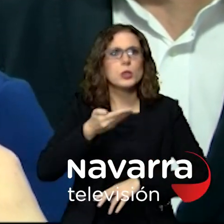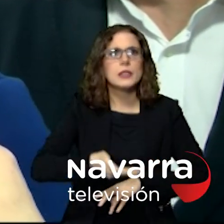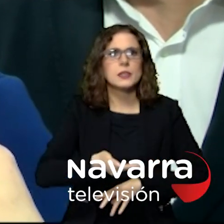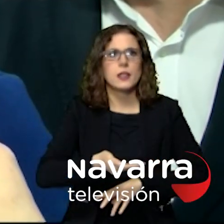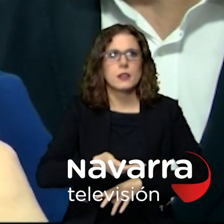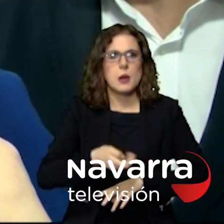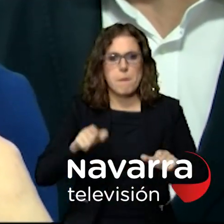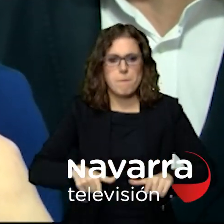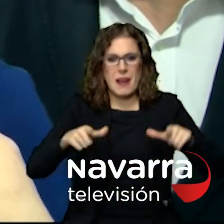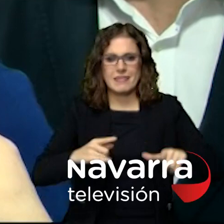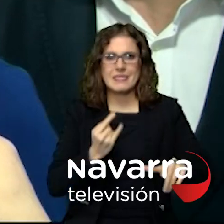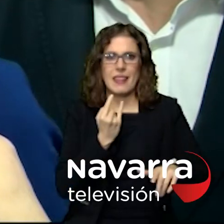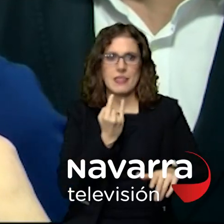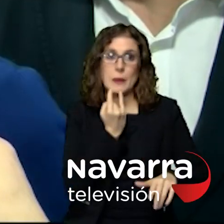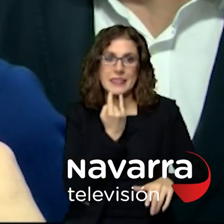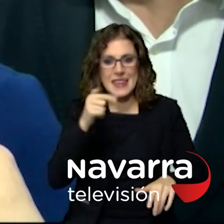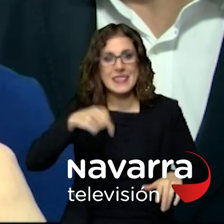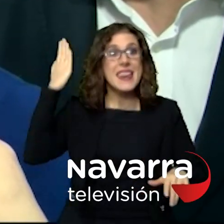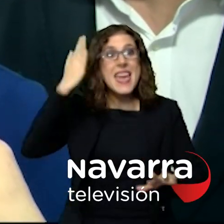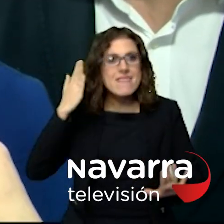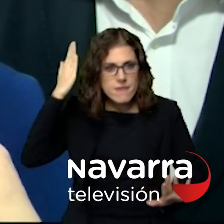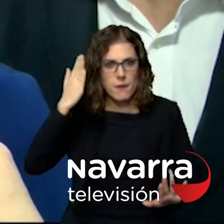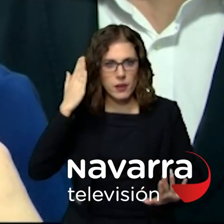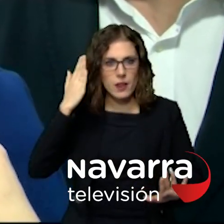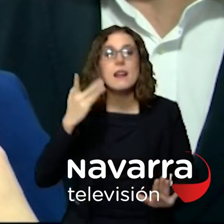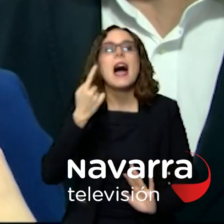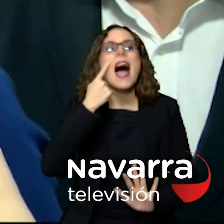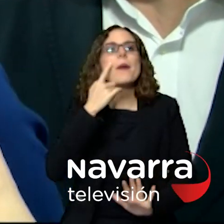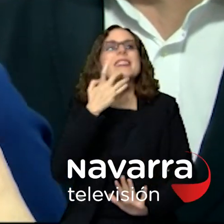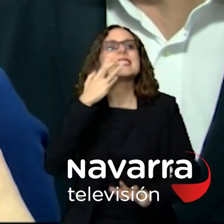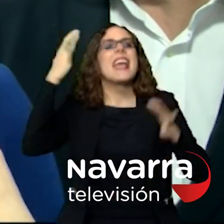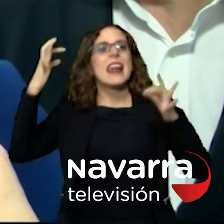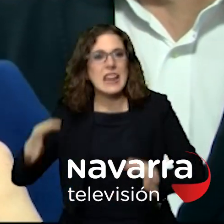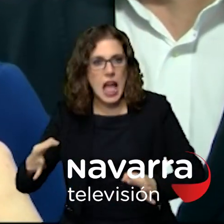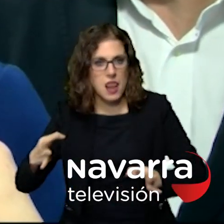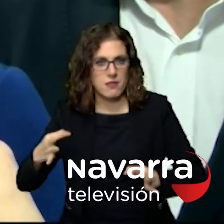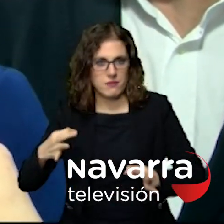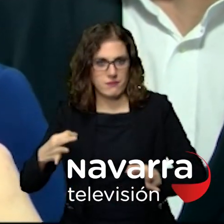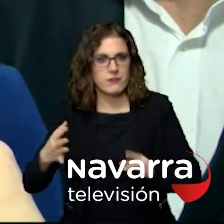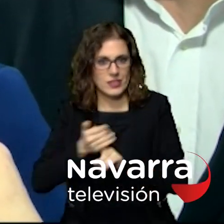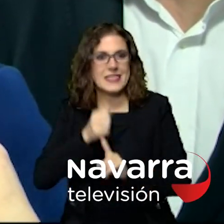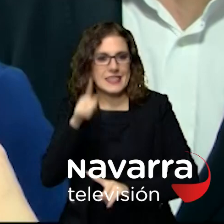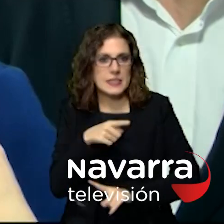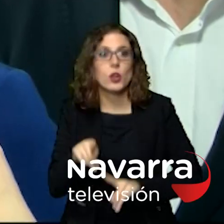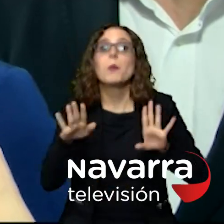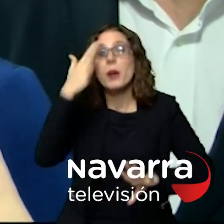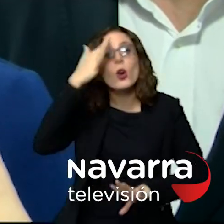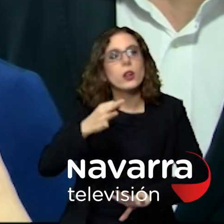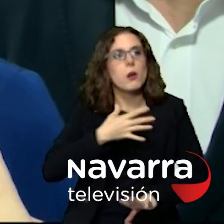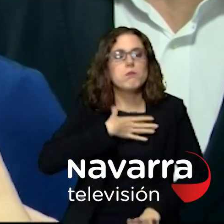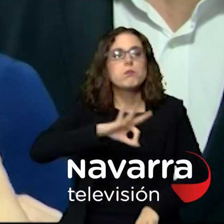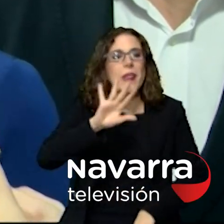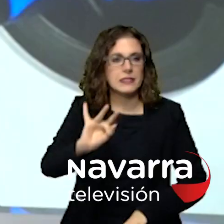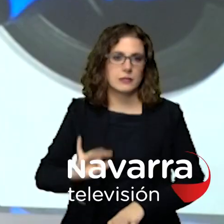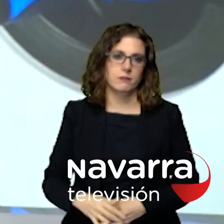implantación de una planta de baterías en Navarra, que ya veremos a ver si eso acaba materializándose. Pero creo que tenemos muchas papeletas para que esto pueda ser así.